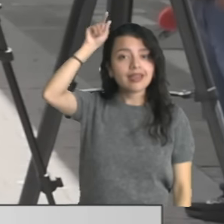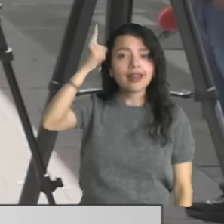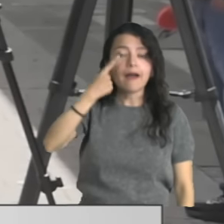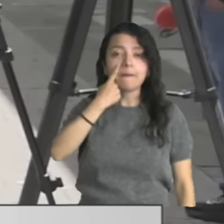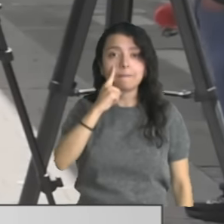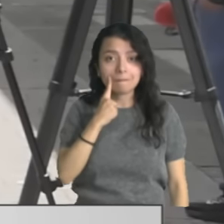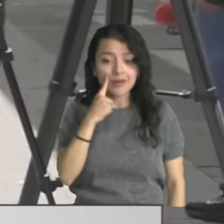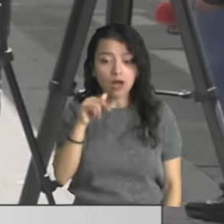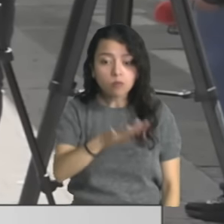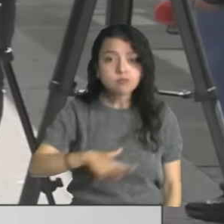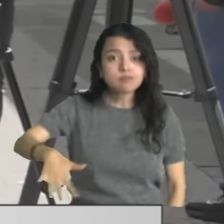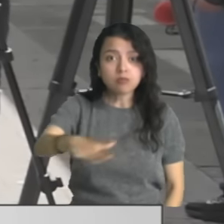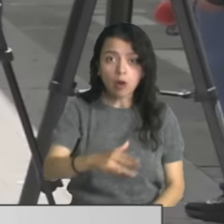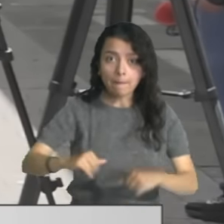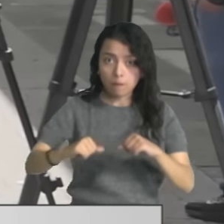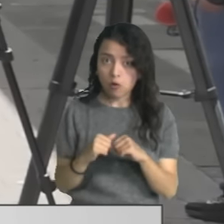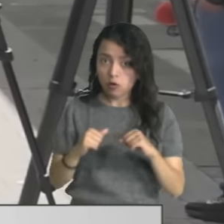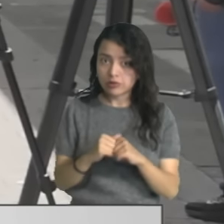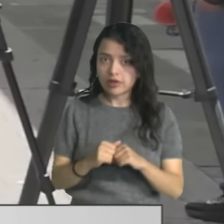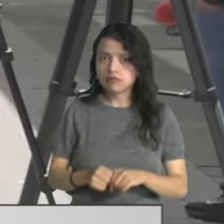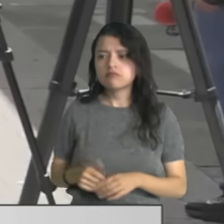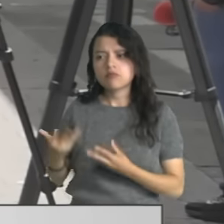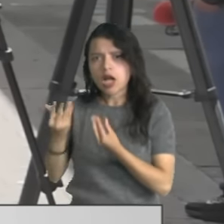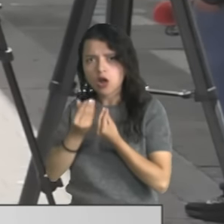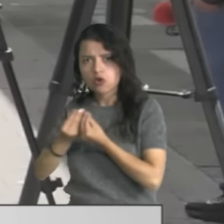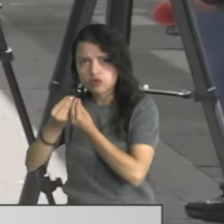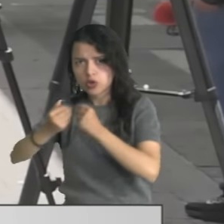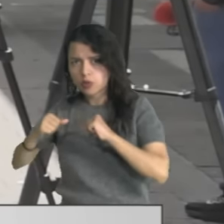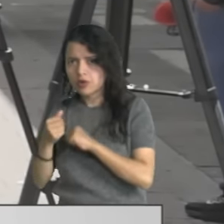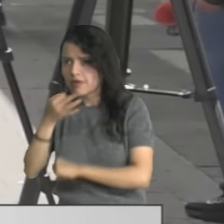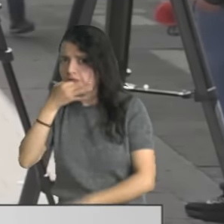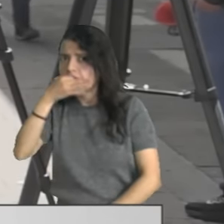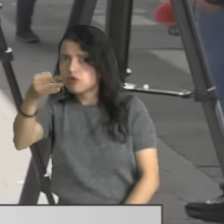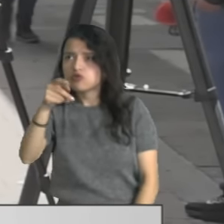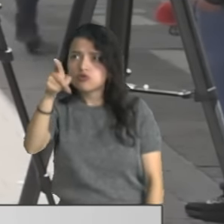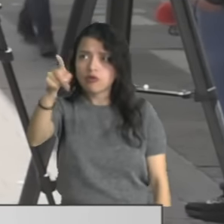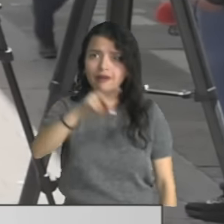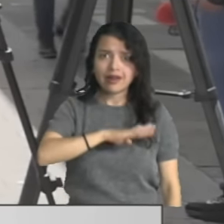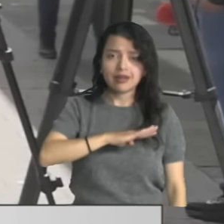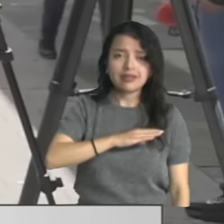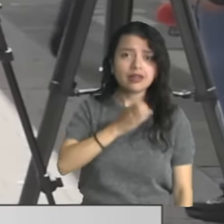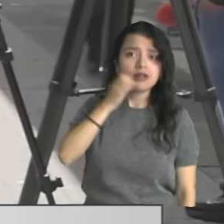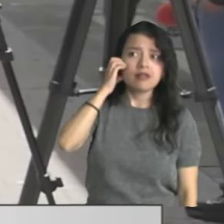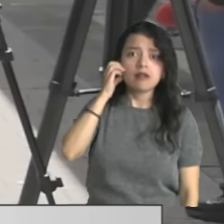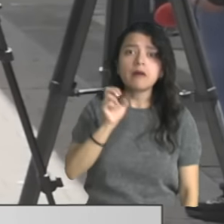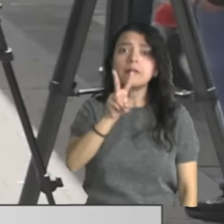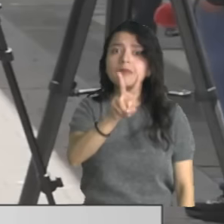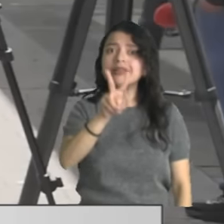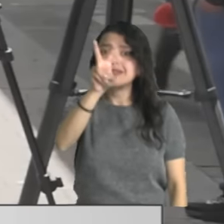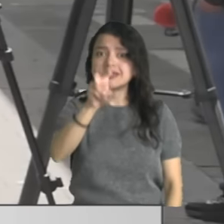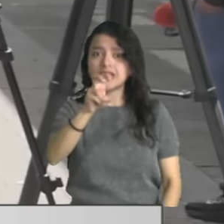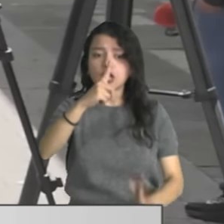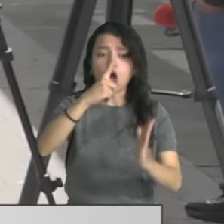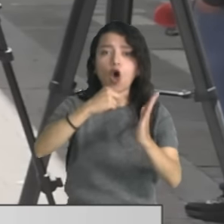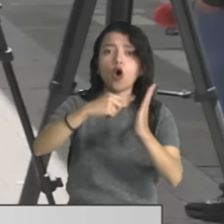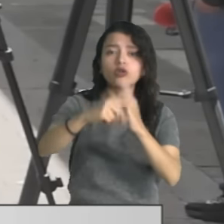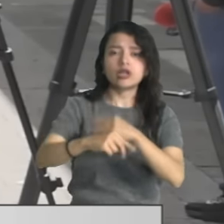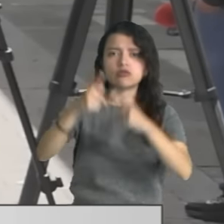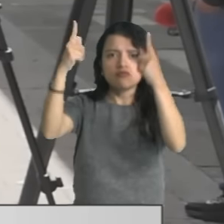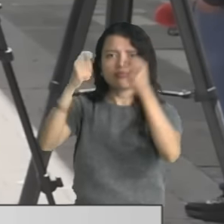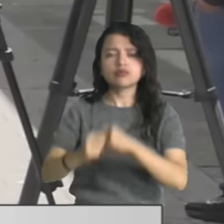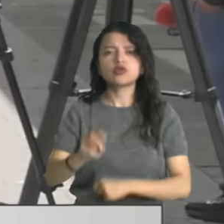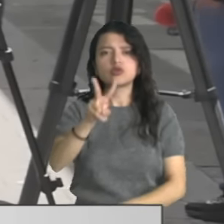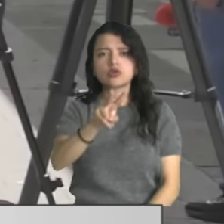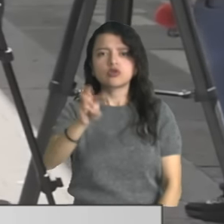Consejo de la Ciudad denunciaron que la alcaldía de Carlos Fernando Galán ha otorgado más de 27 contratos por un valor de